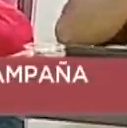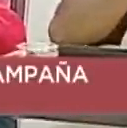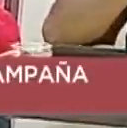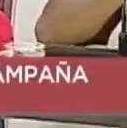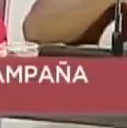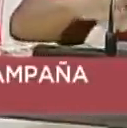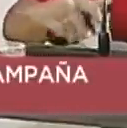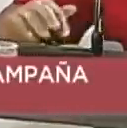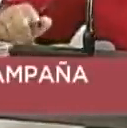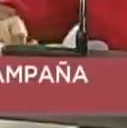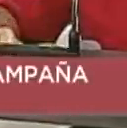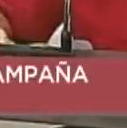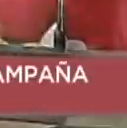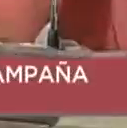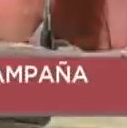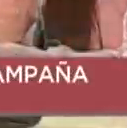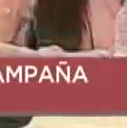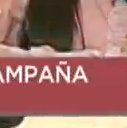campaña,